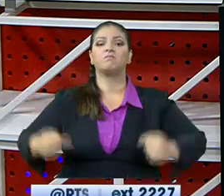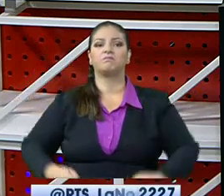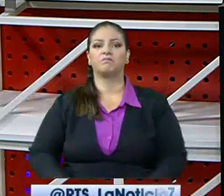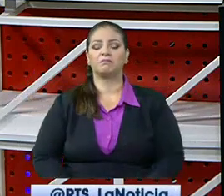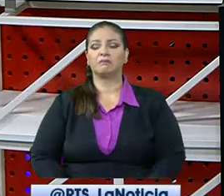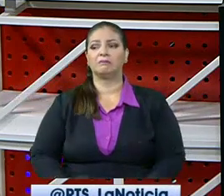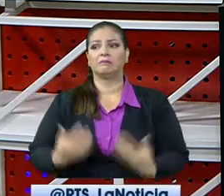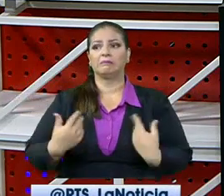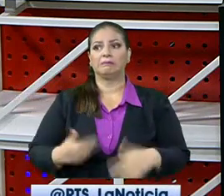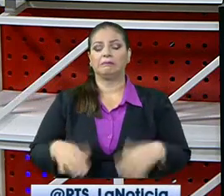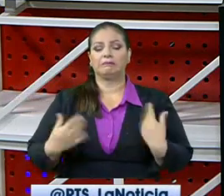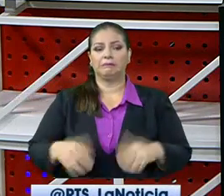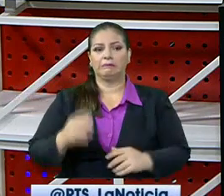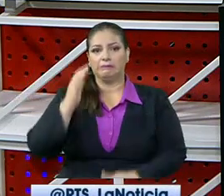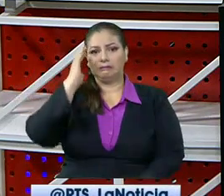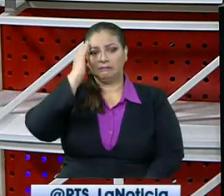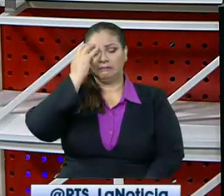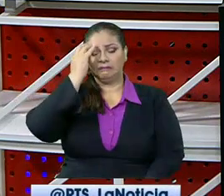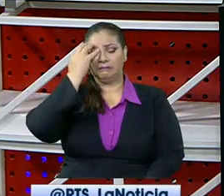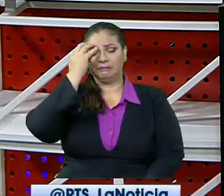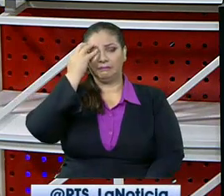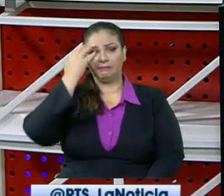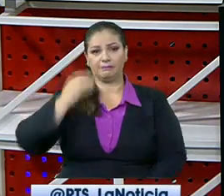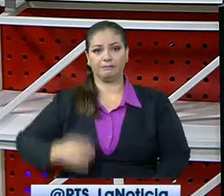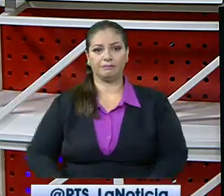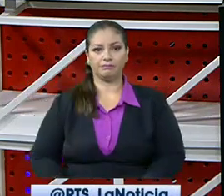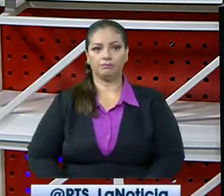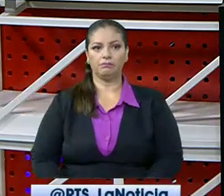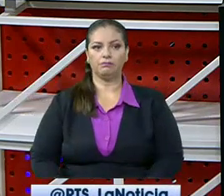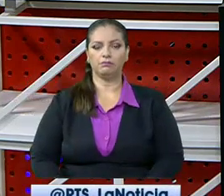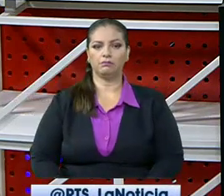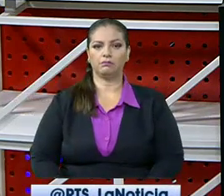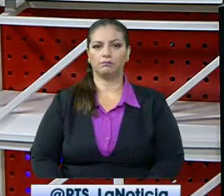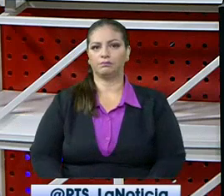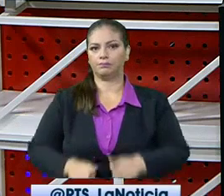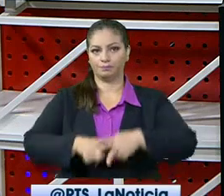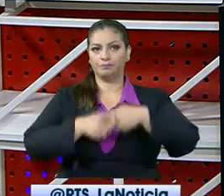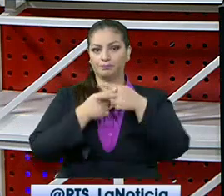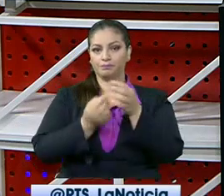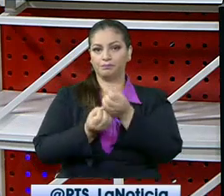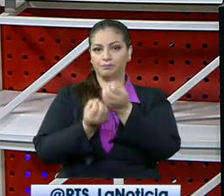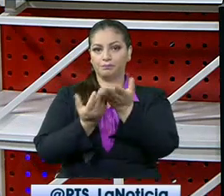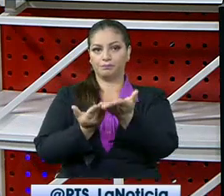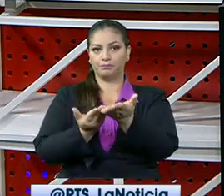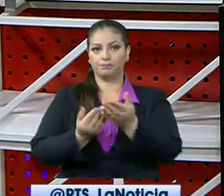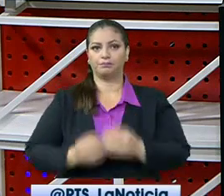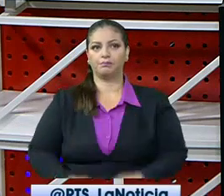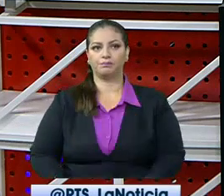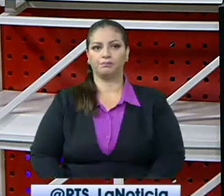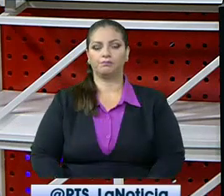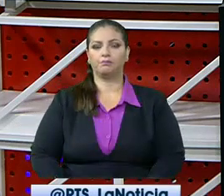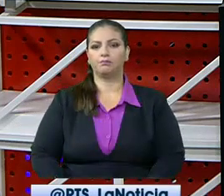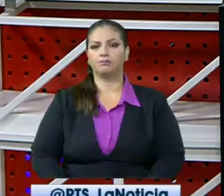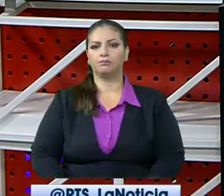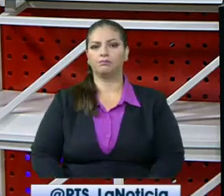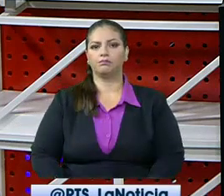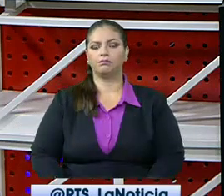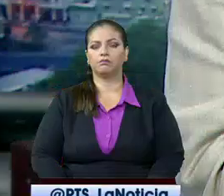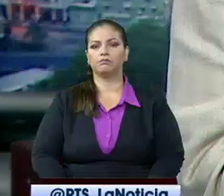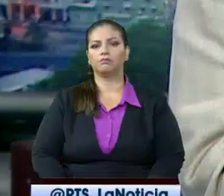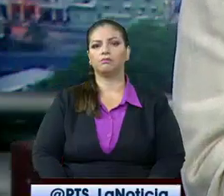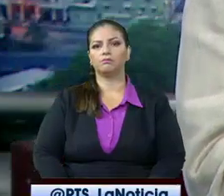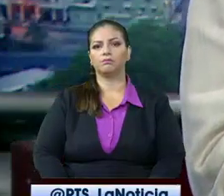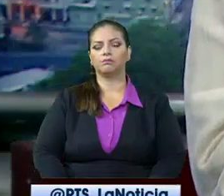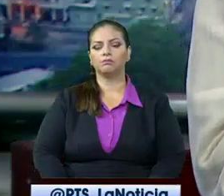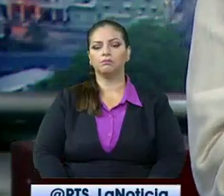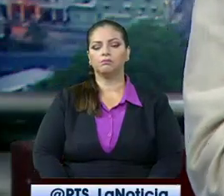pulmonía. Lamentablemente. Bueno, iniciemos nuestro trabajo periodístico de este día, diciéndoles que una familia pide ayuda para sepultar a uno